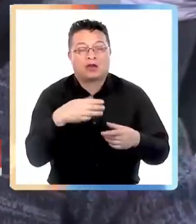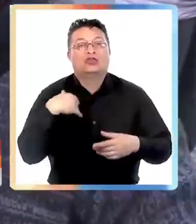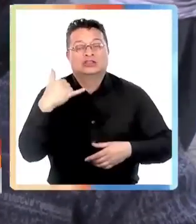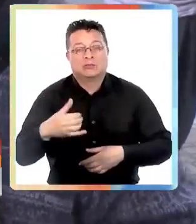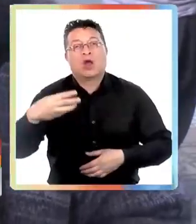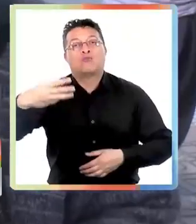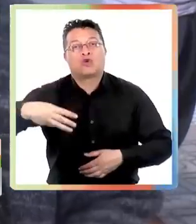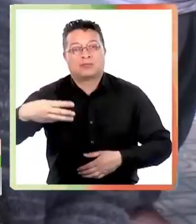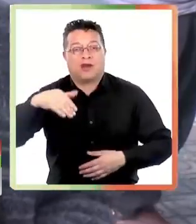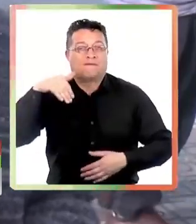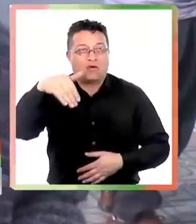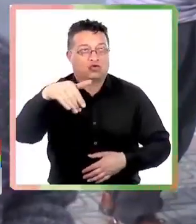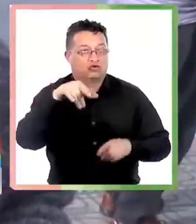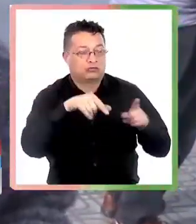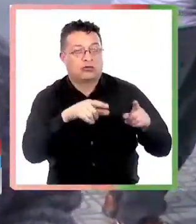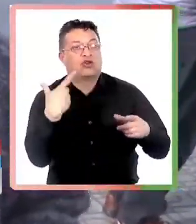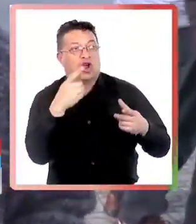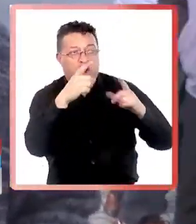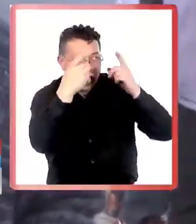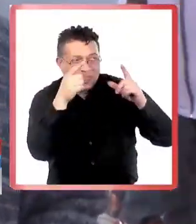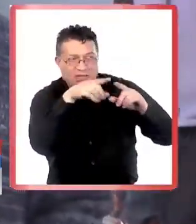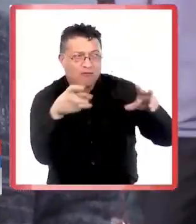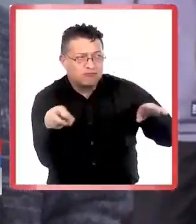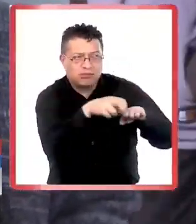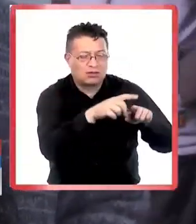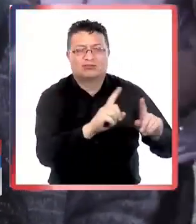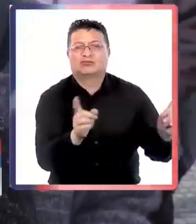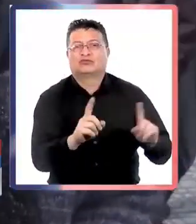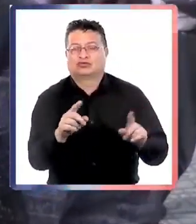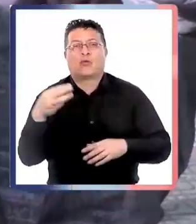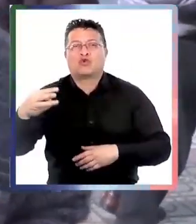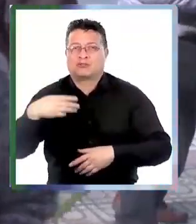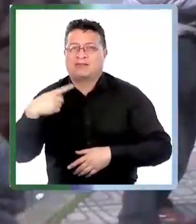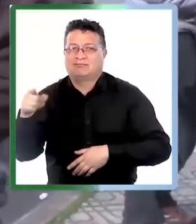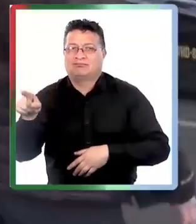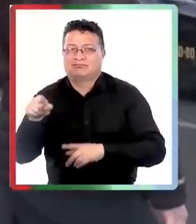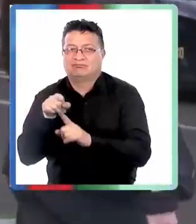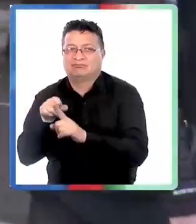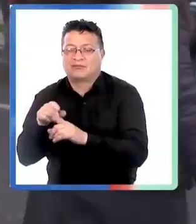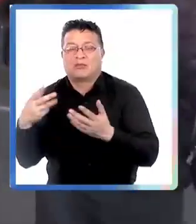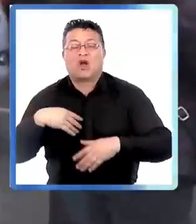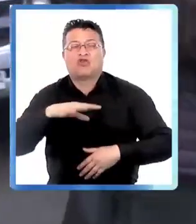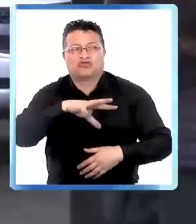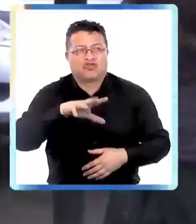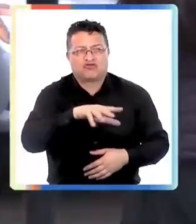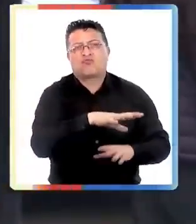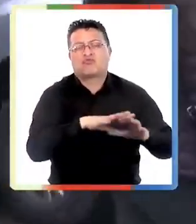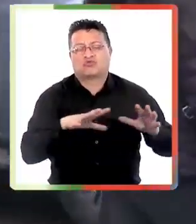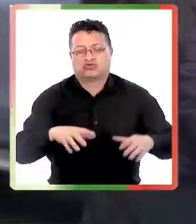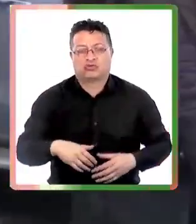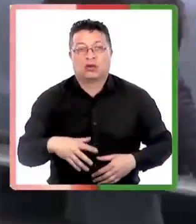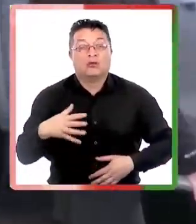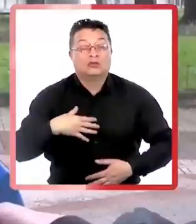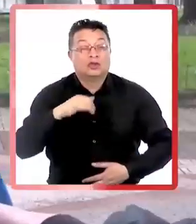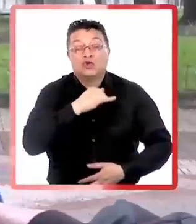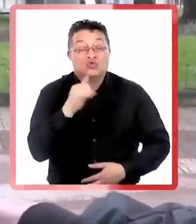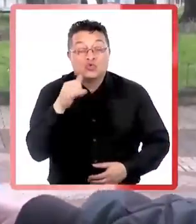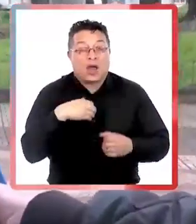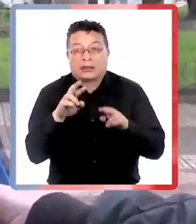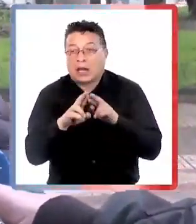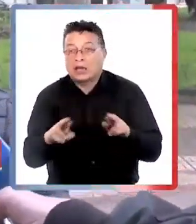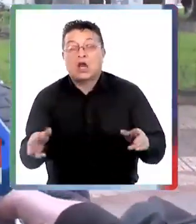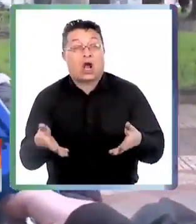el bus de la municipalidad, no tomo esto de colectivo ni los otros micros porque andan robando. Uno